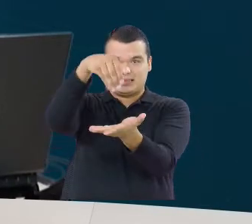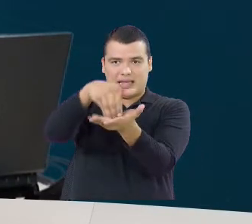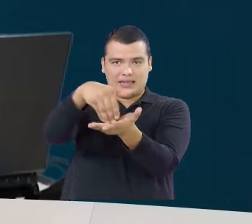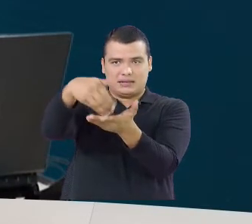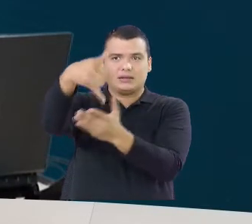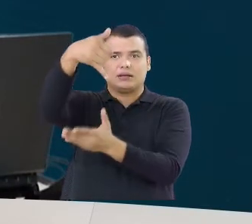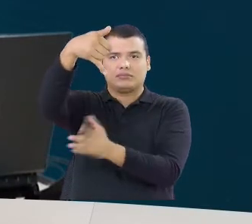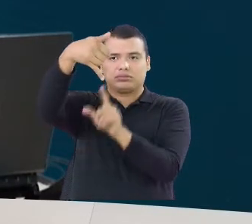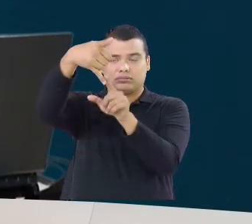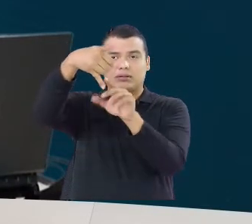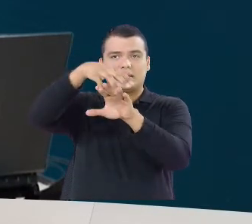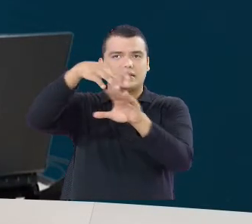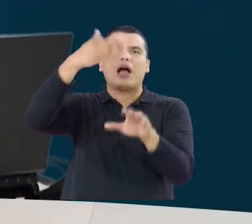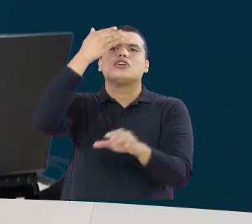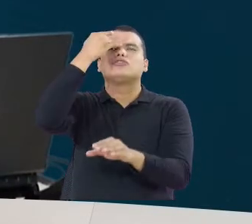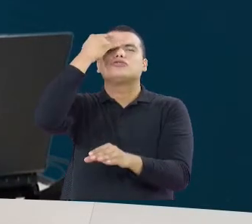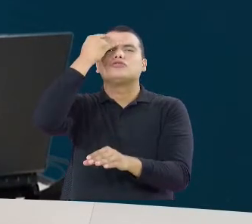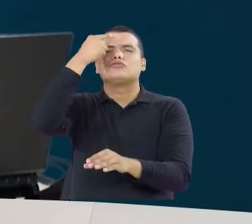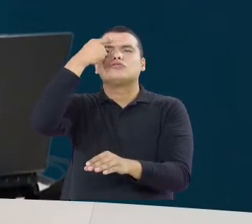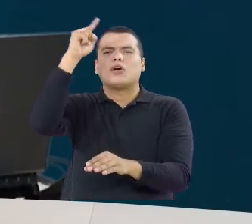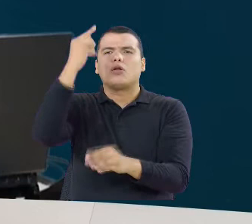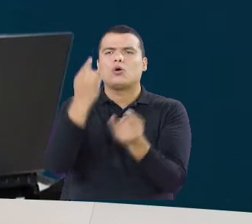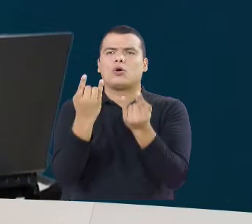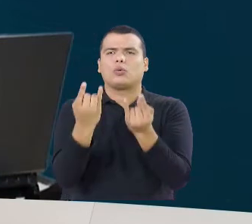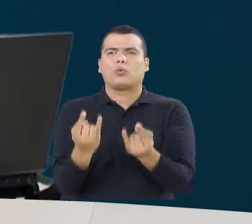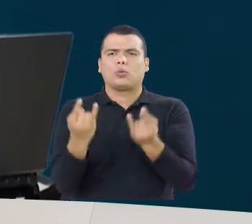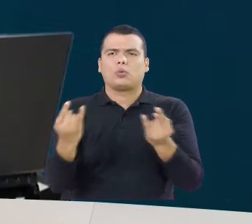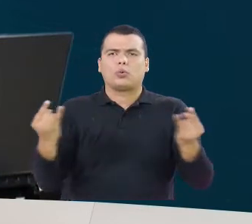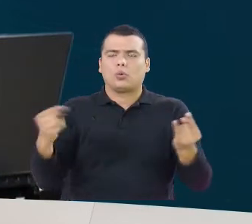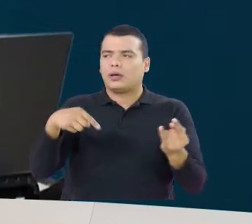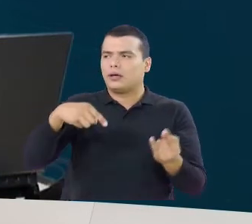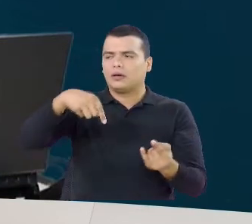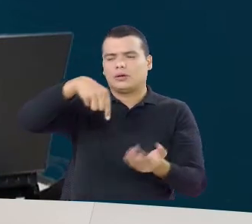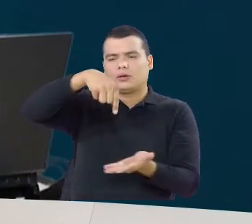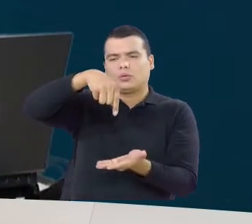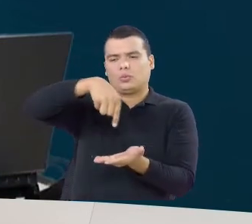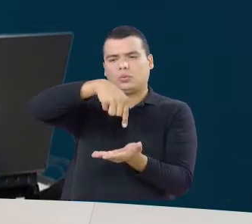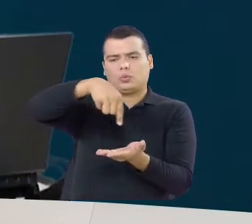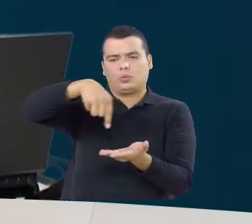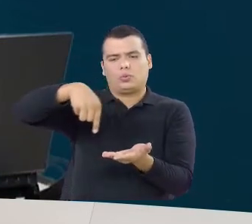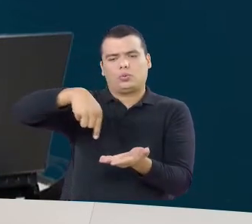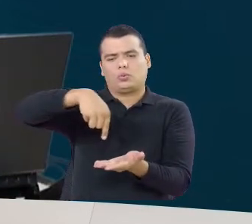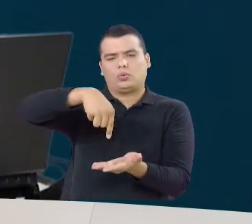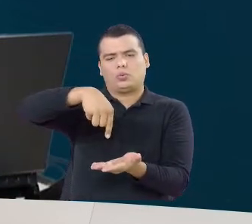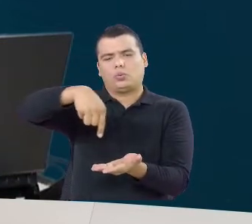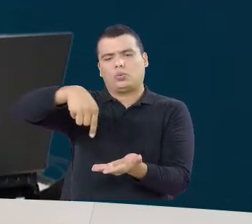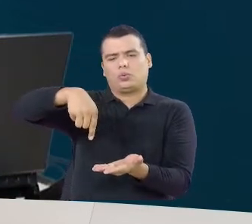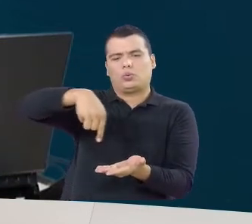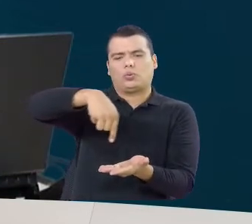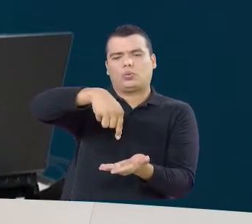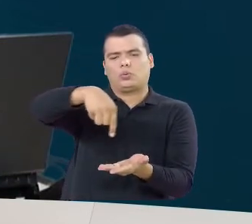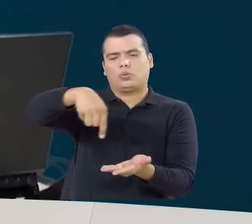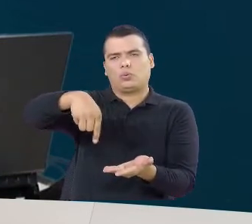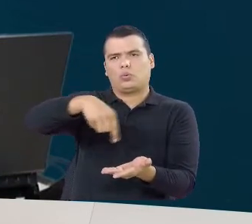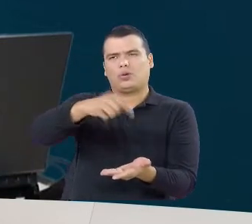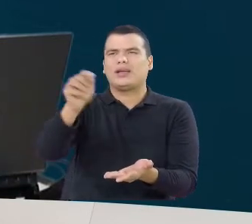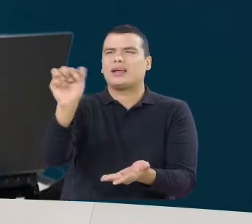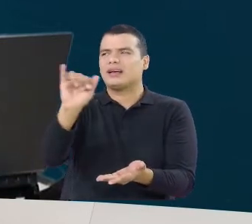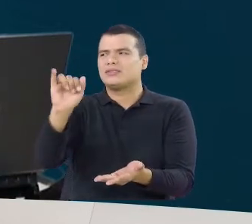y por gravedad se mueve y se mantiene en equilibrio, parecido a lo que yo hice al